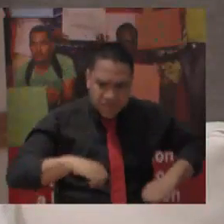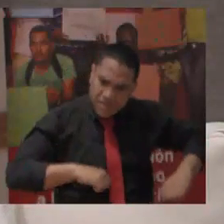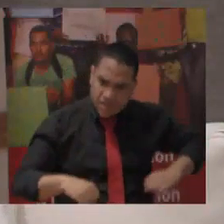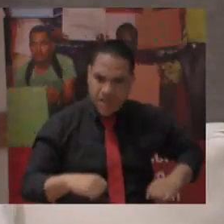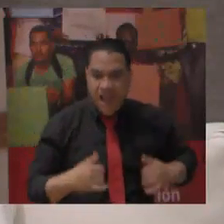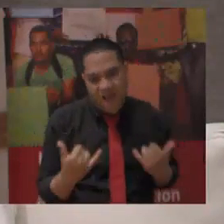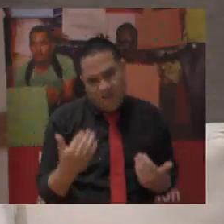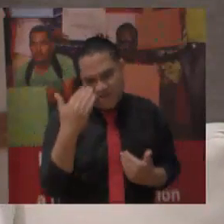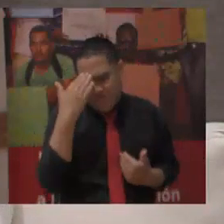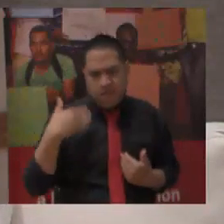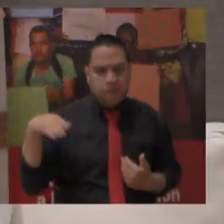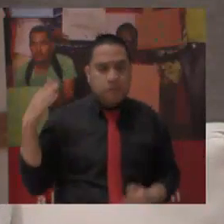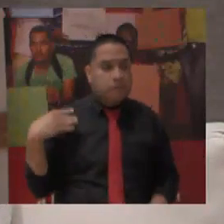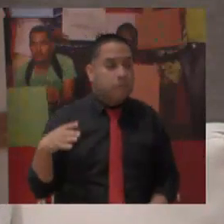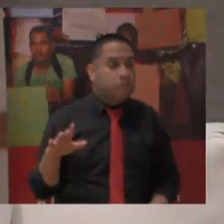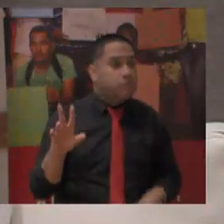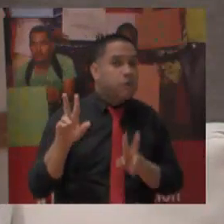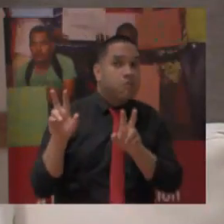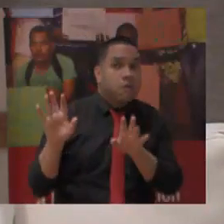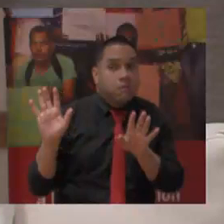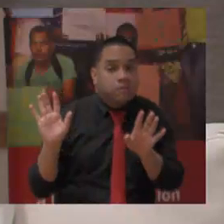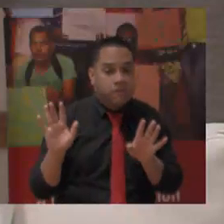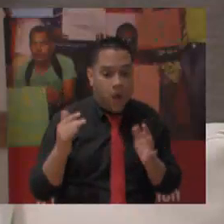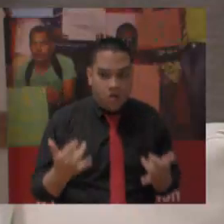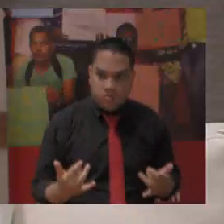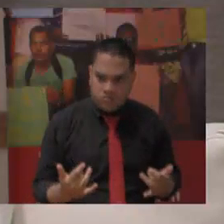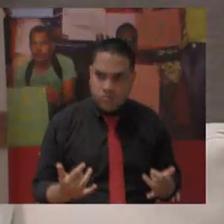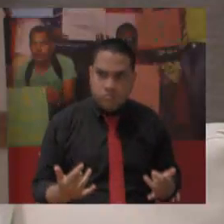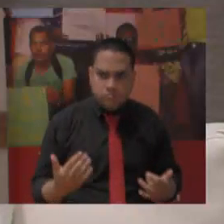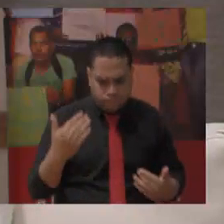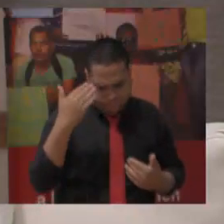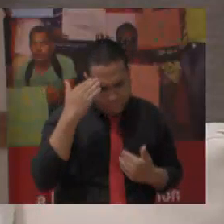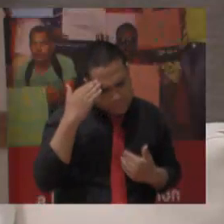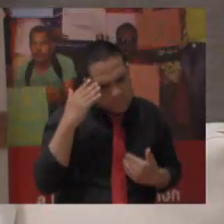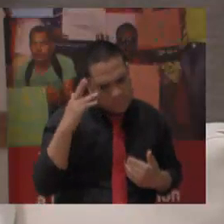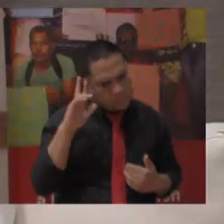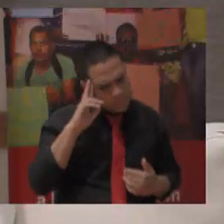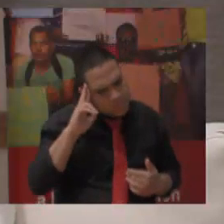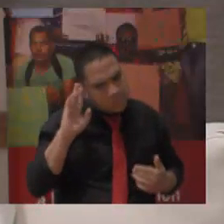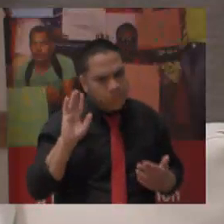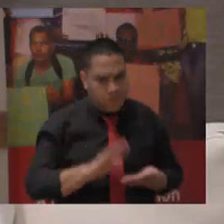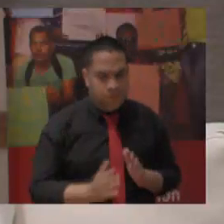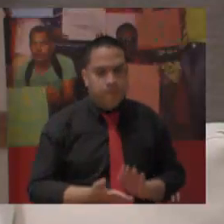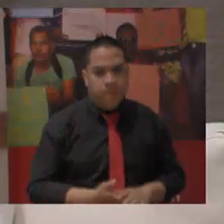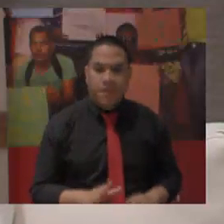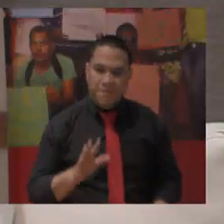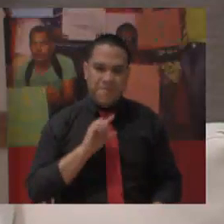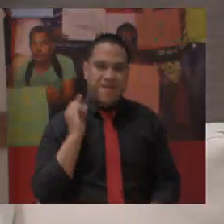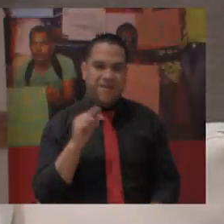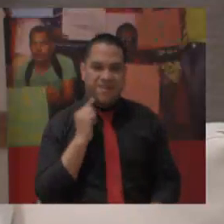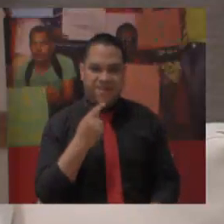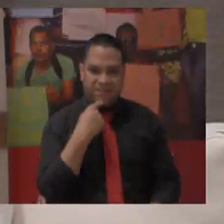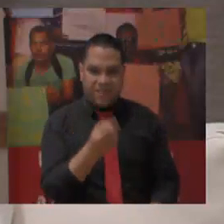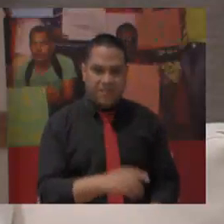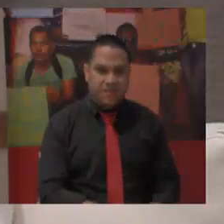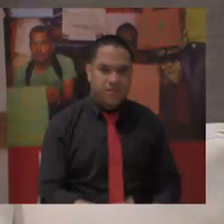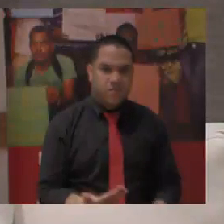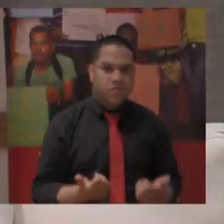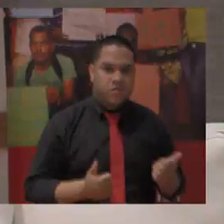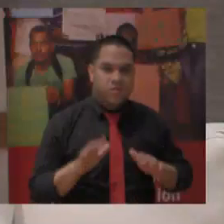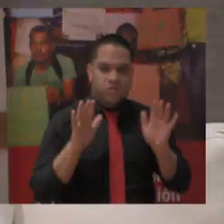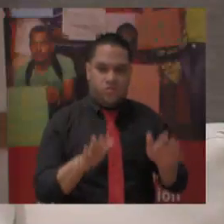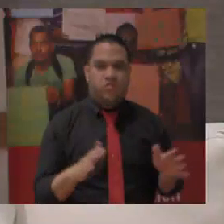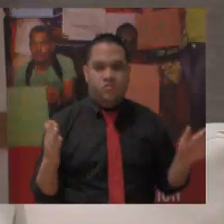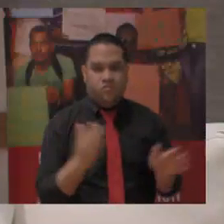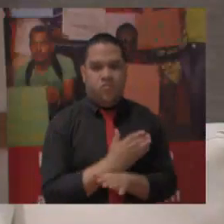más conscientes. Decía el padre de Rú: cuando llevamos la paz al debate público, la sociedad se polariza en odios